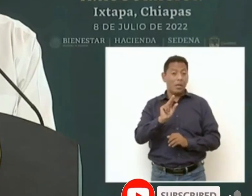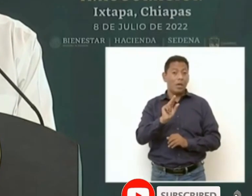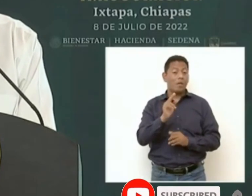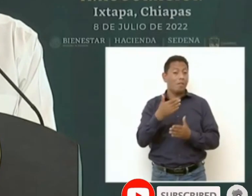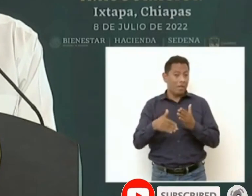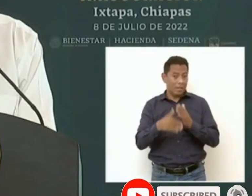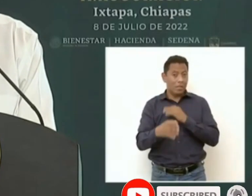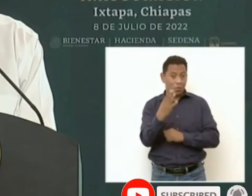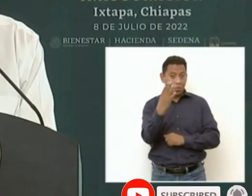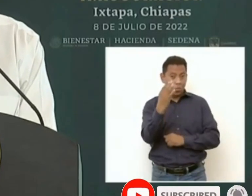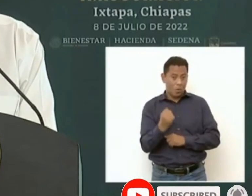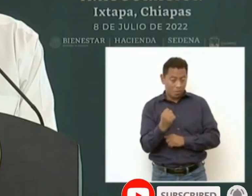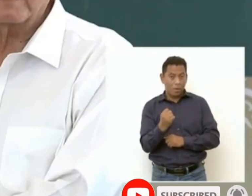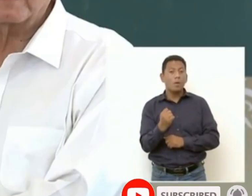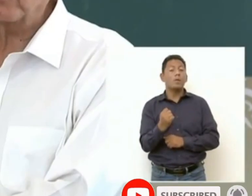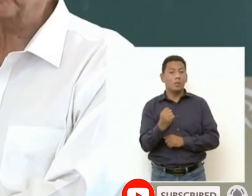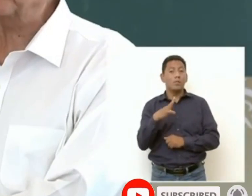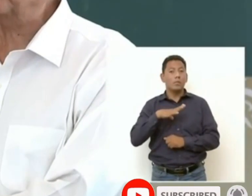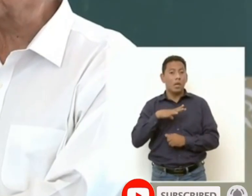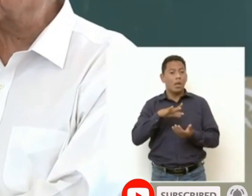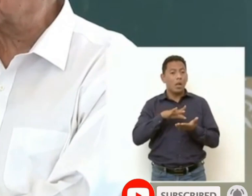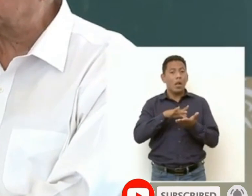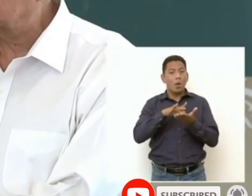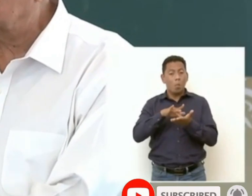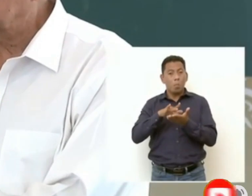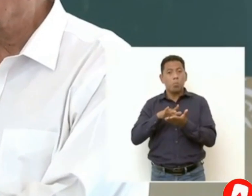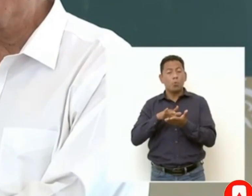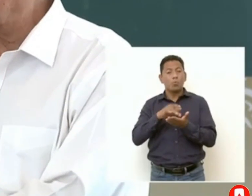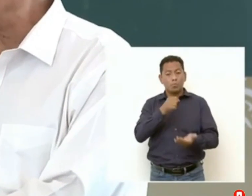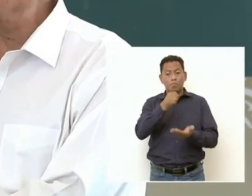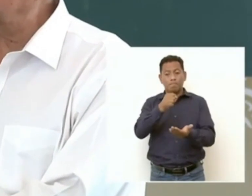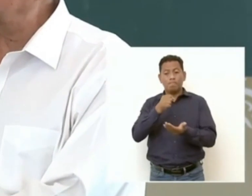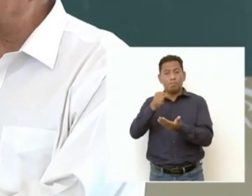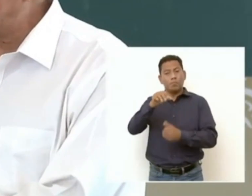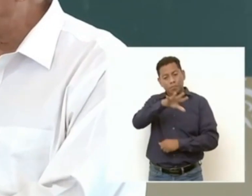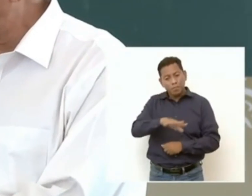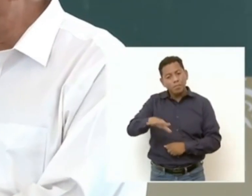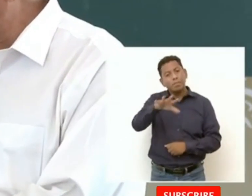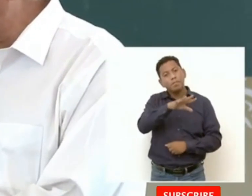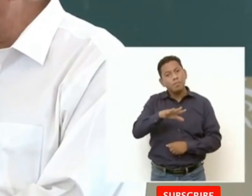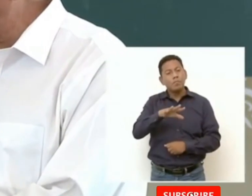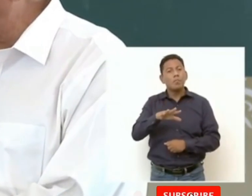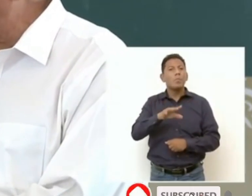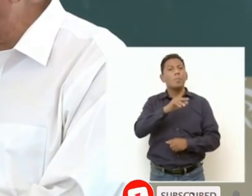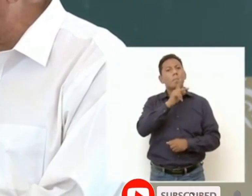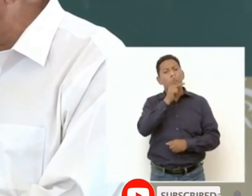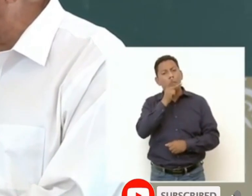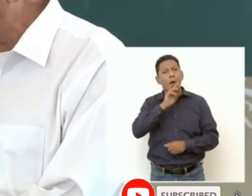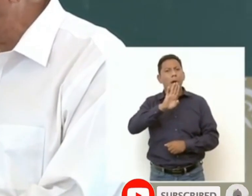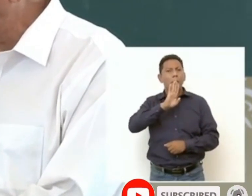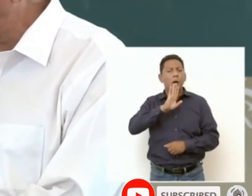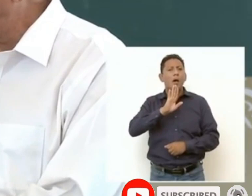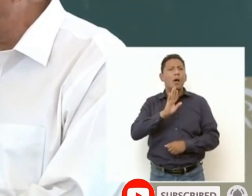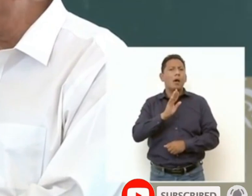9, ya se han entregado presupuestos a las sociedades de madres y de padres de